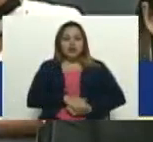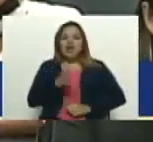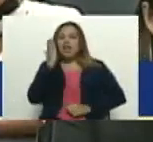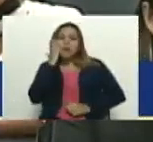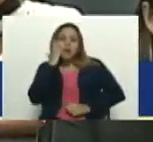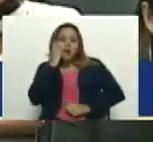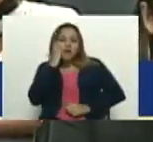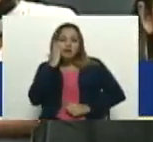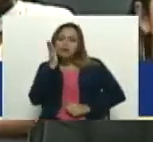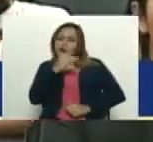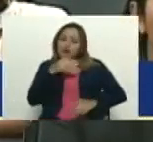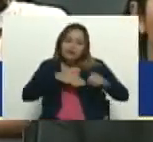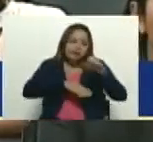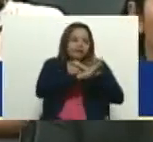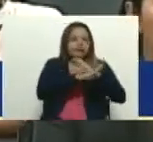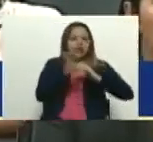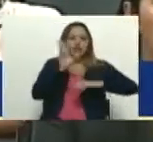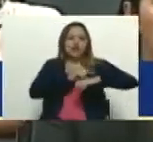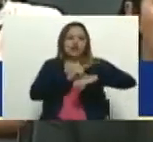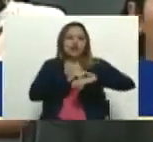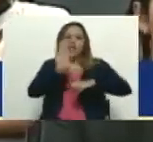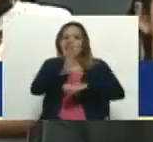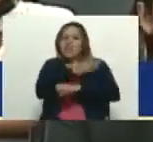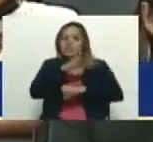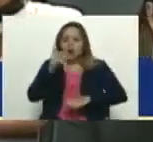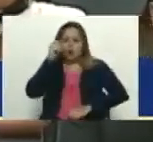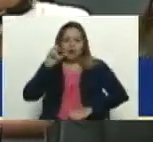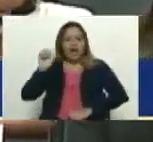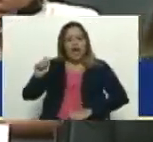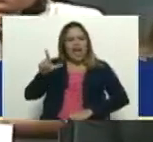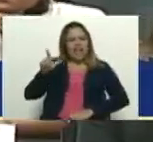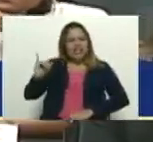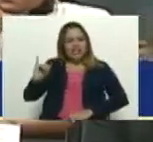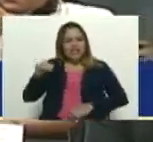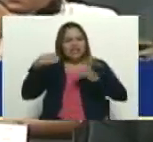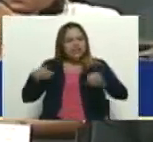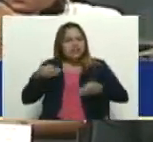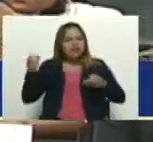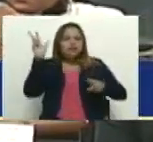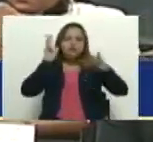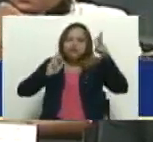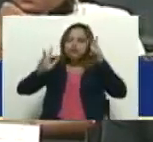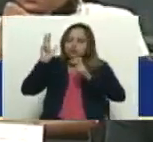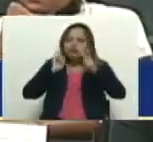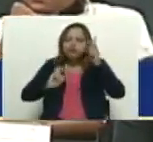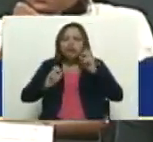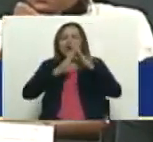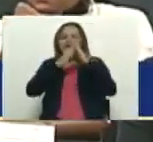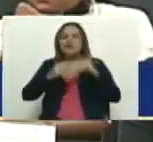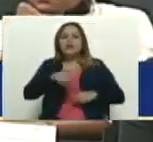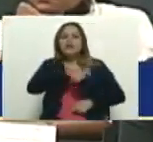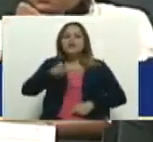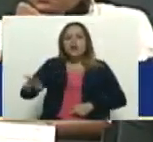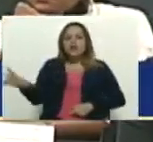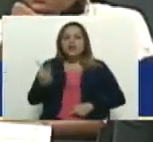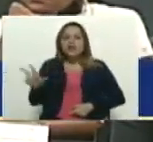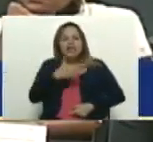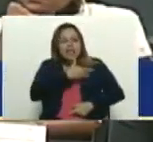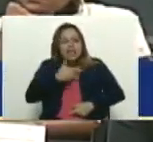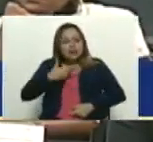el doctor, la canción de Alí va a resonar para todos los venezolanos que queremos